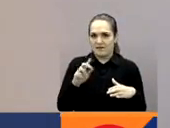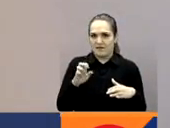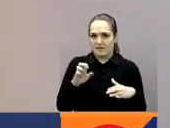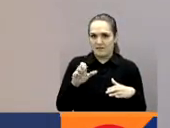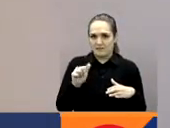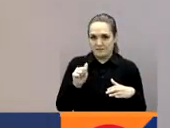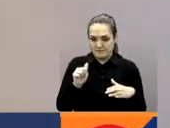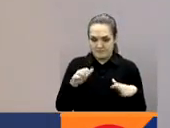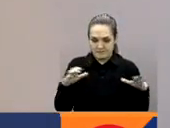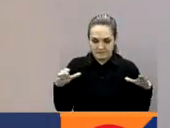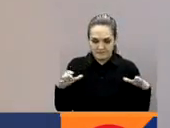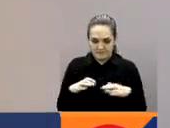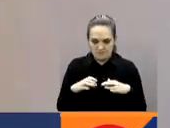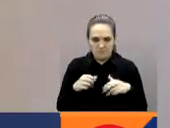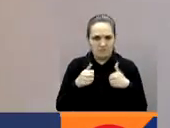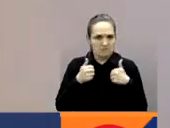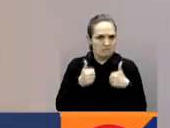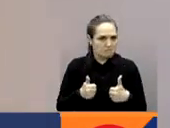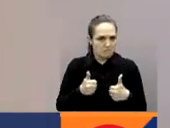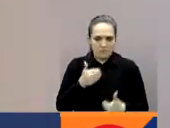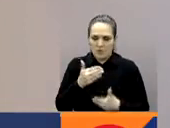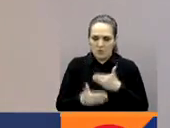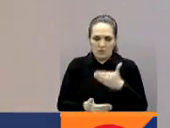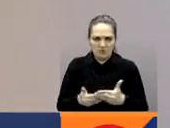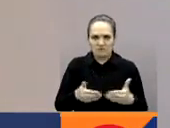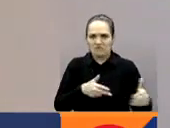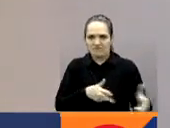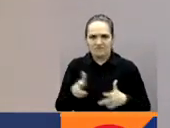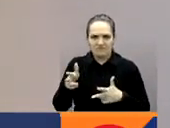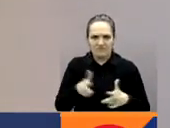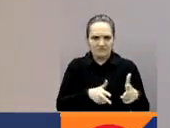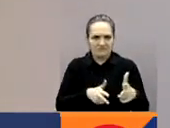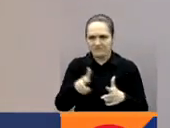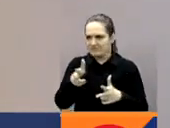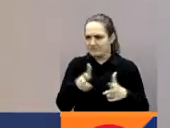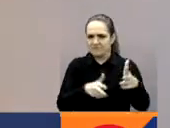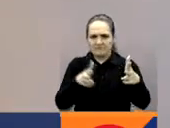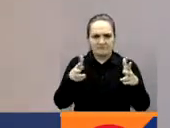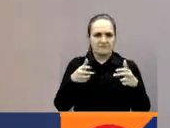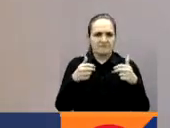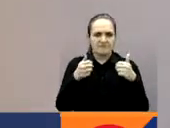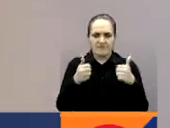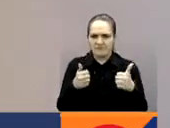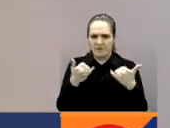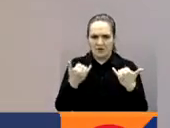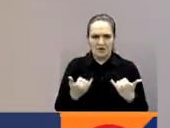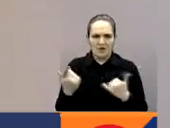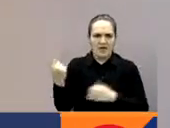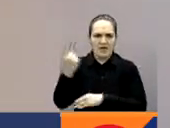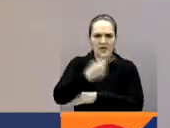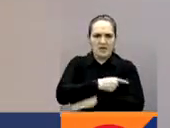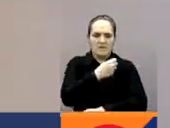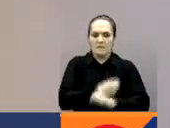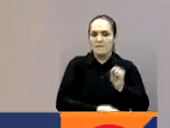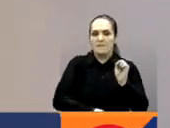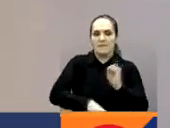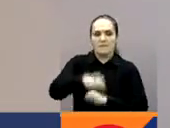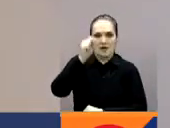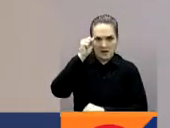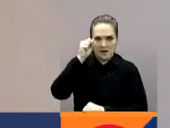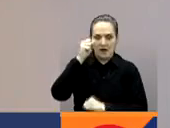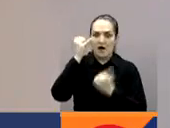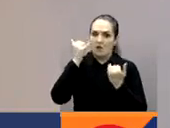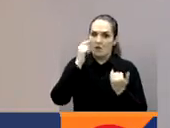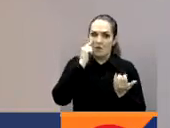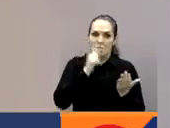Hemos hecho muy, muy buenas carreras. Y el ganar hoy de la manera que ganamos demuestra, pues,